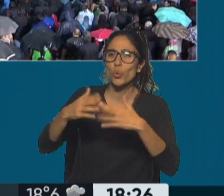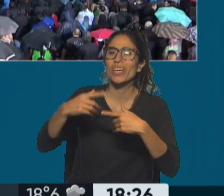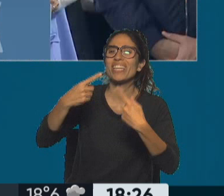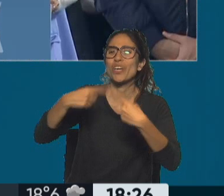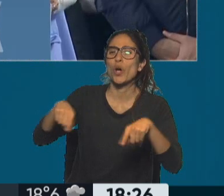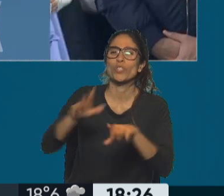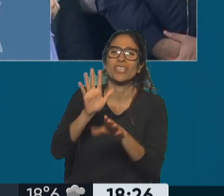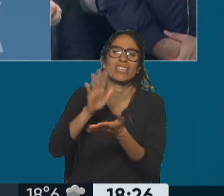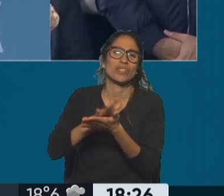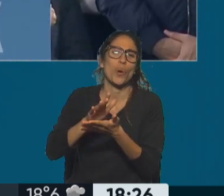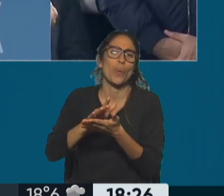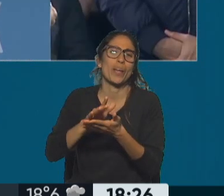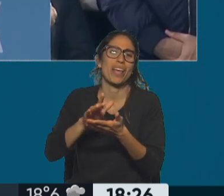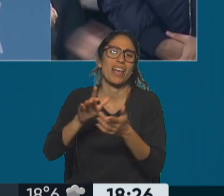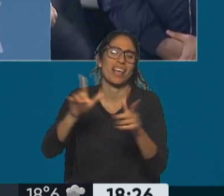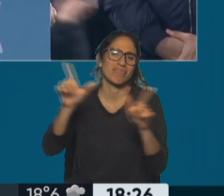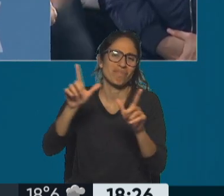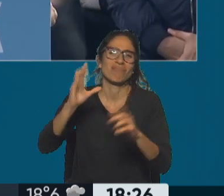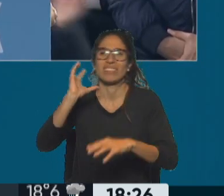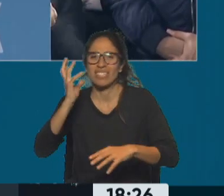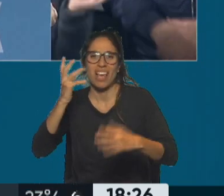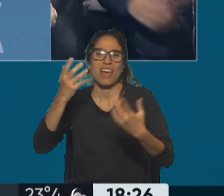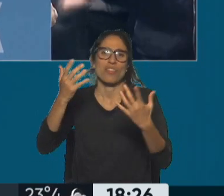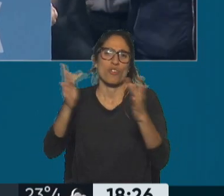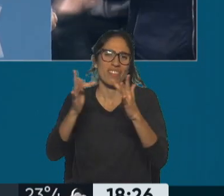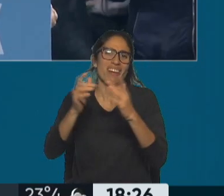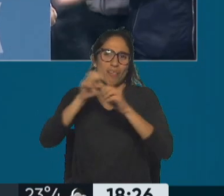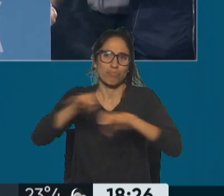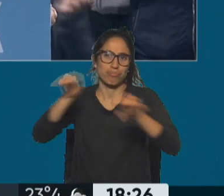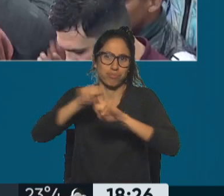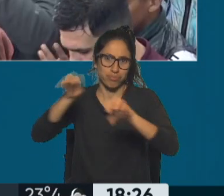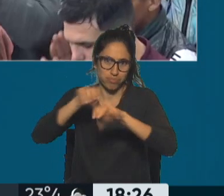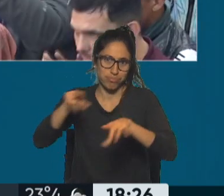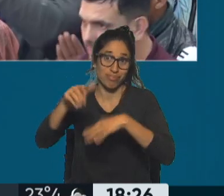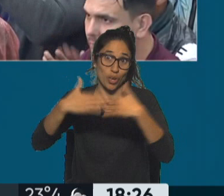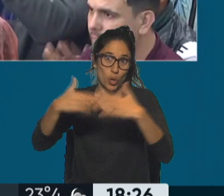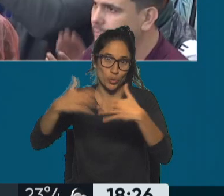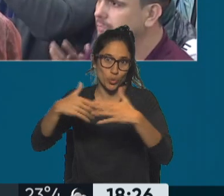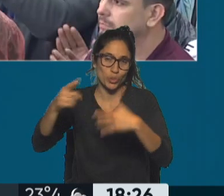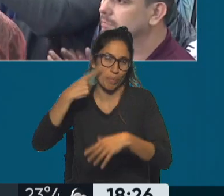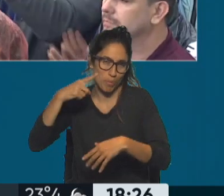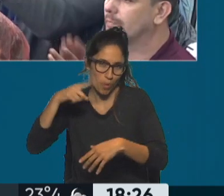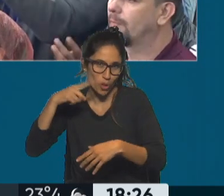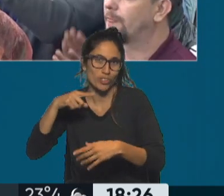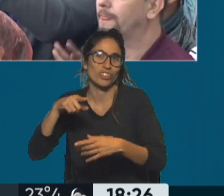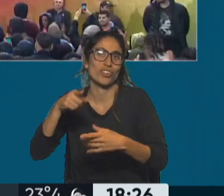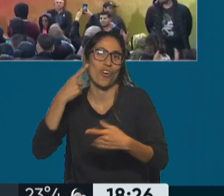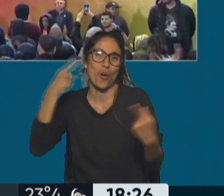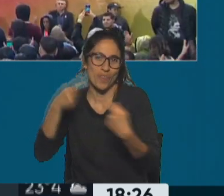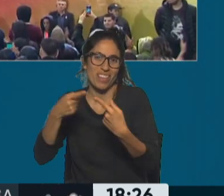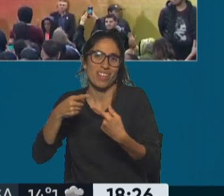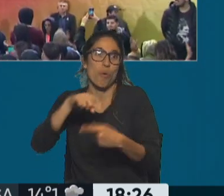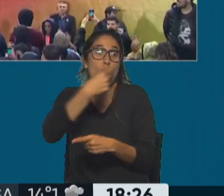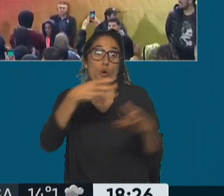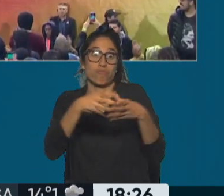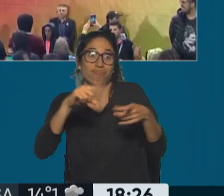altísimos para tratar de continuar en esta trepada hacia el año 2024 y a distintos lugares, pero totalmente personales